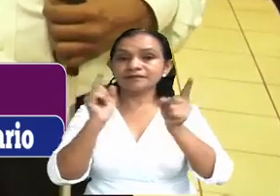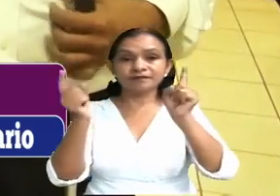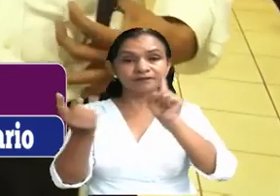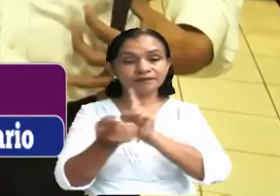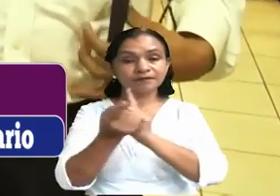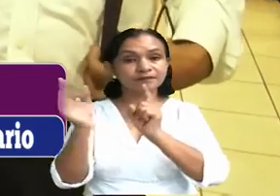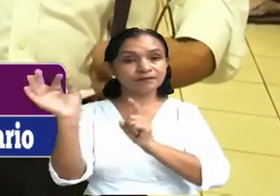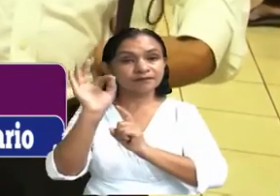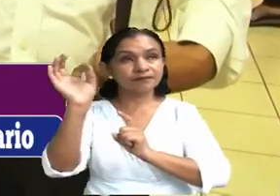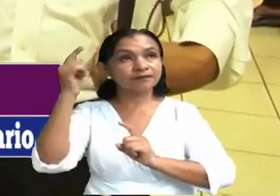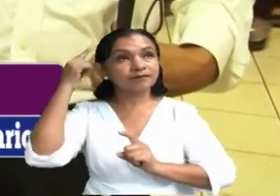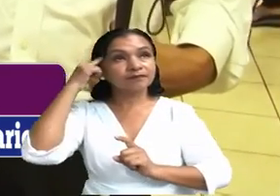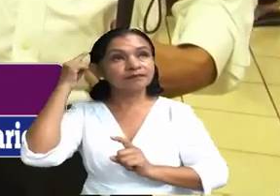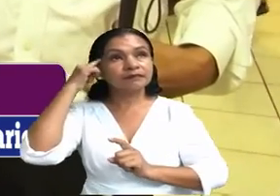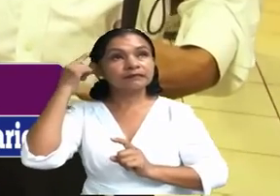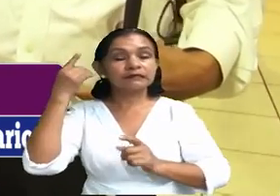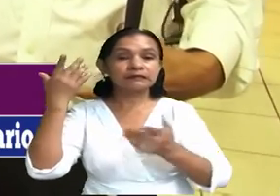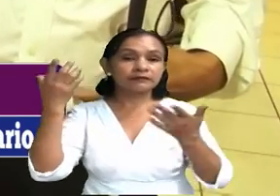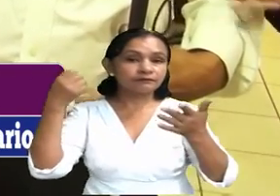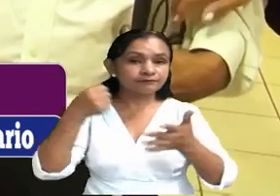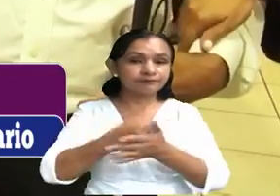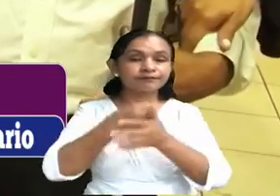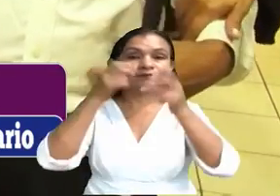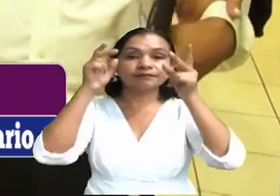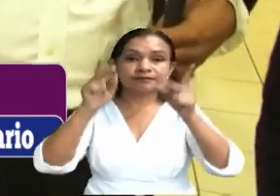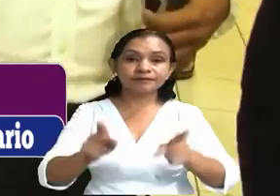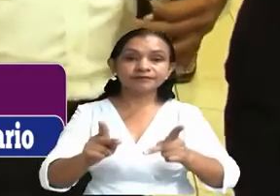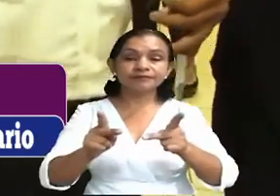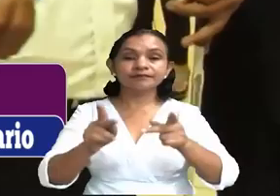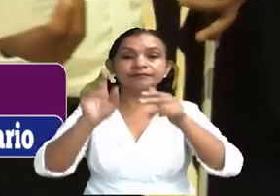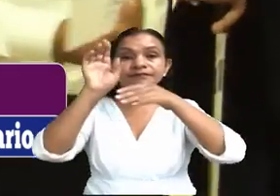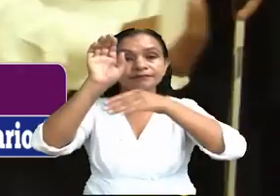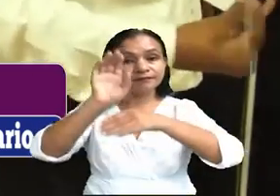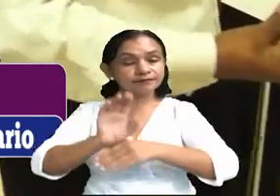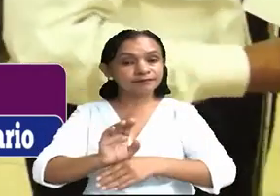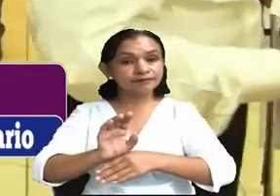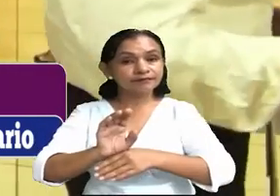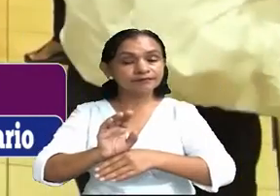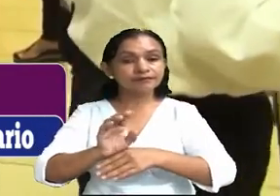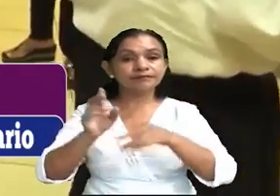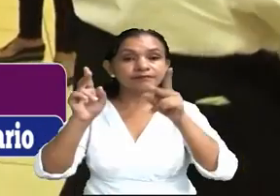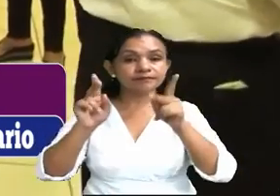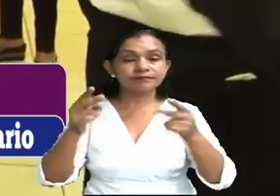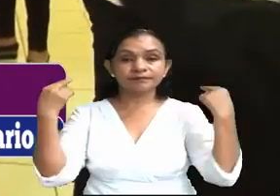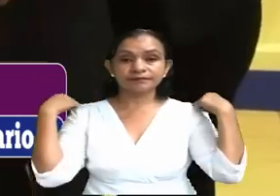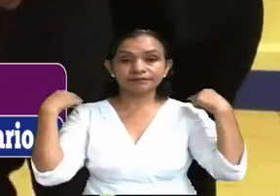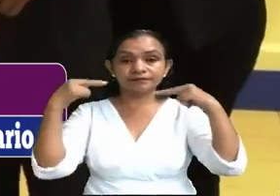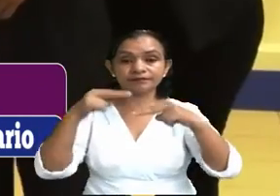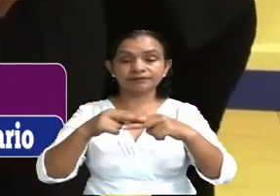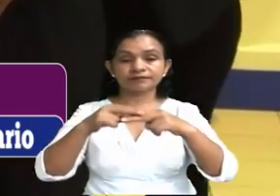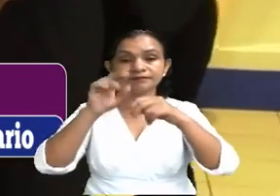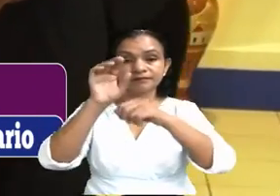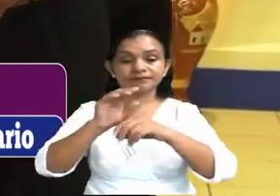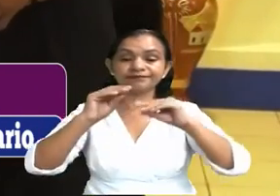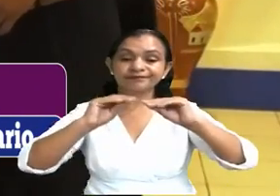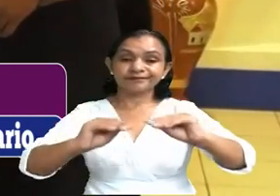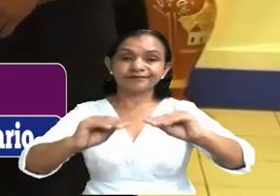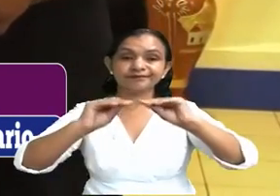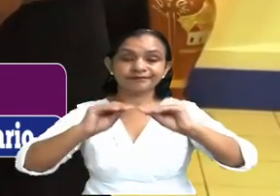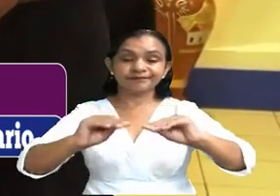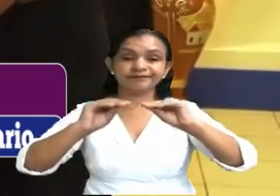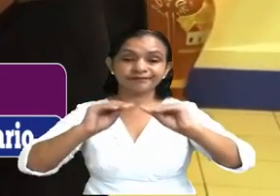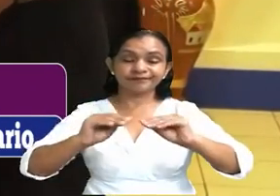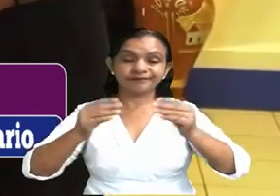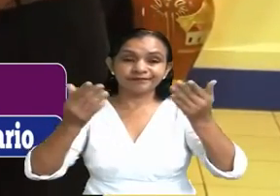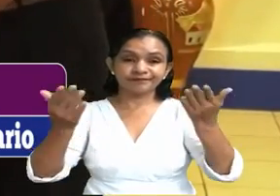de pensar, porque lamentablemente la persona cuando ya se ha acostumbrado, el docente que ya se ha acostumbrado a un modo de enseñar,